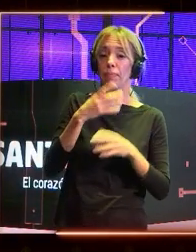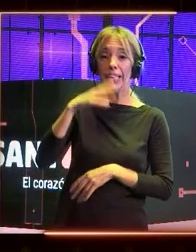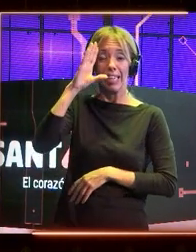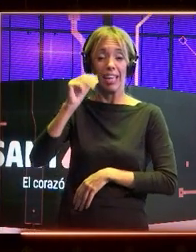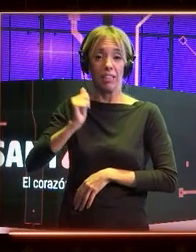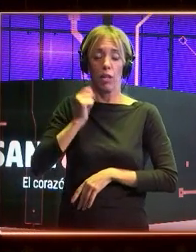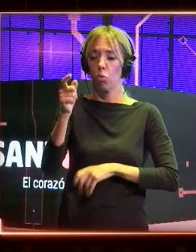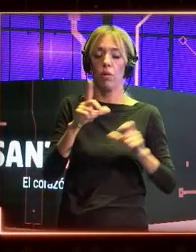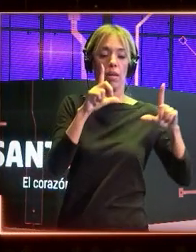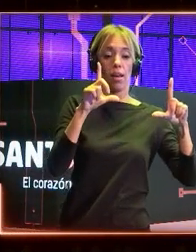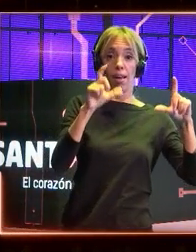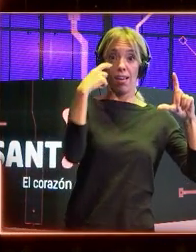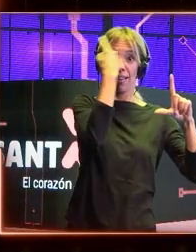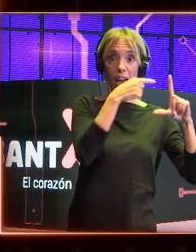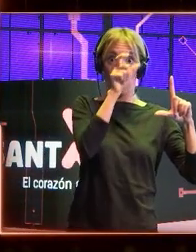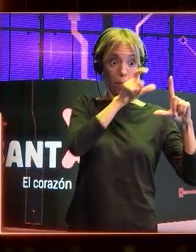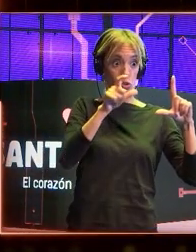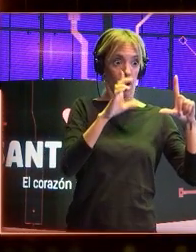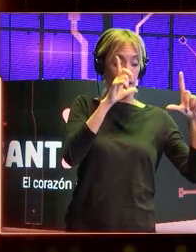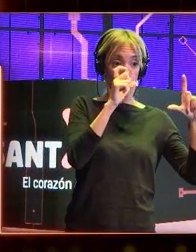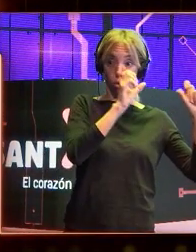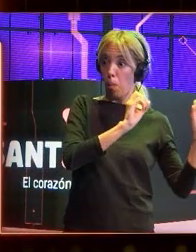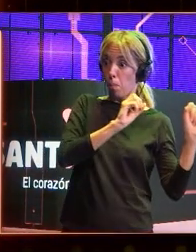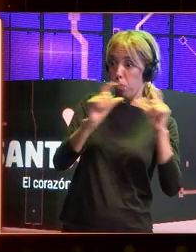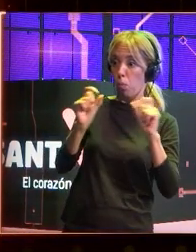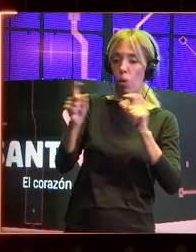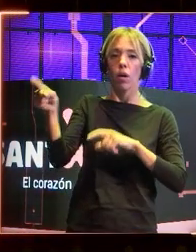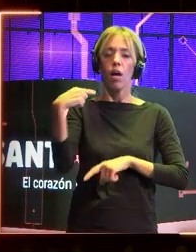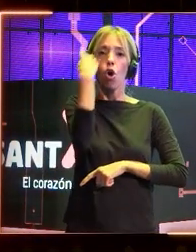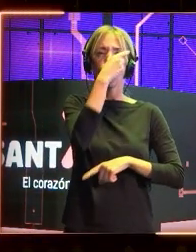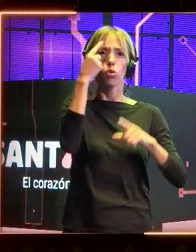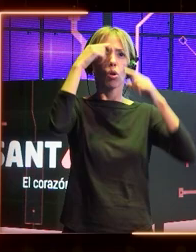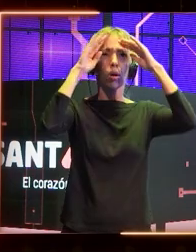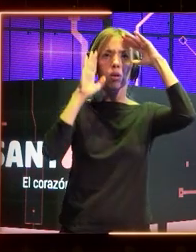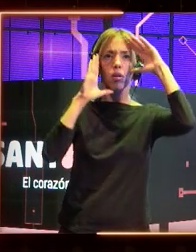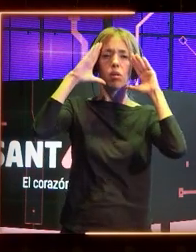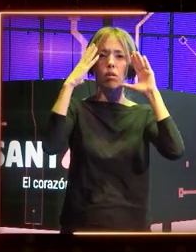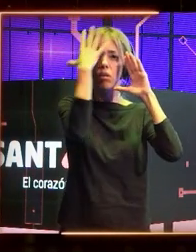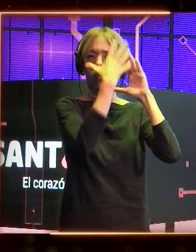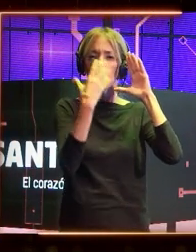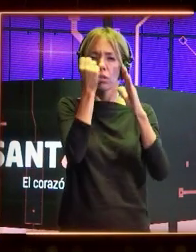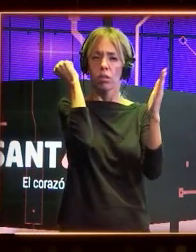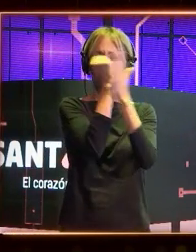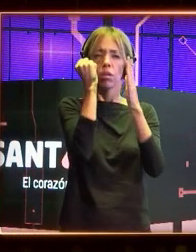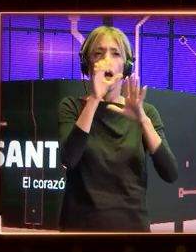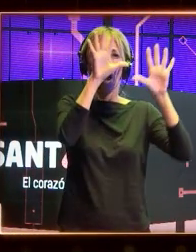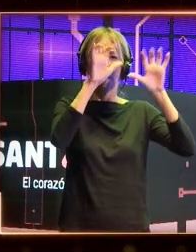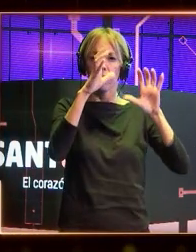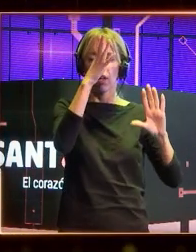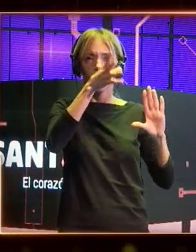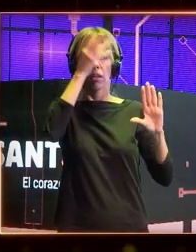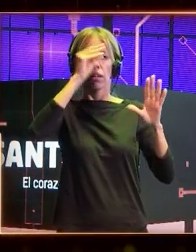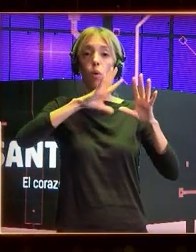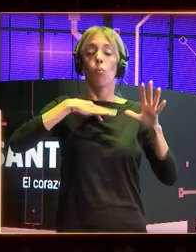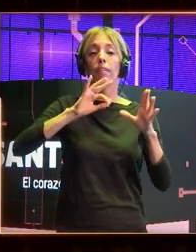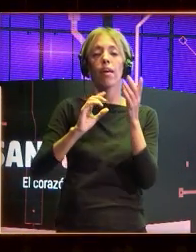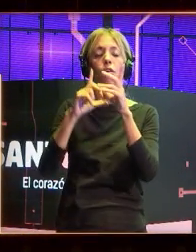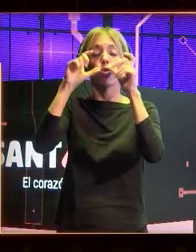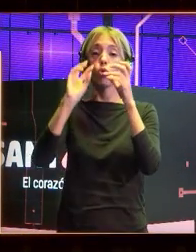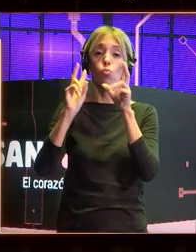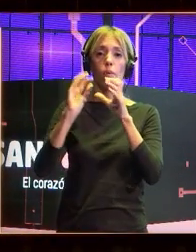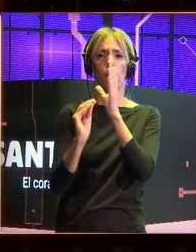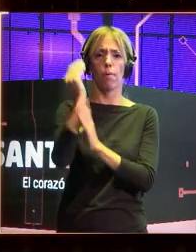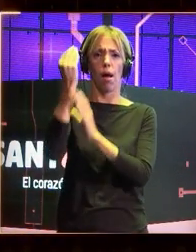das imágenes de caras lo he mencionado antes puede aprender los patrones de un rostro y a través de esos patrones pues puede generar imágenes